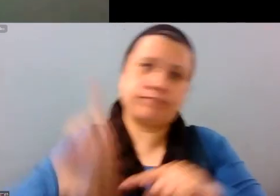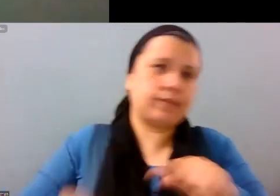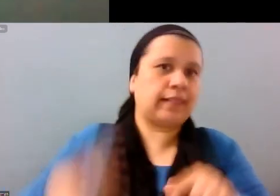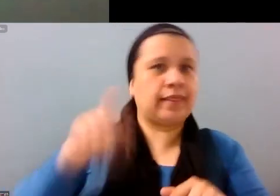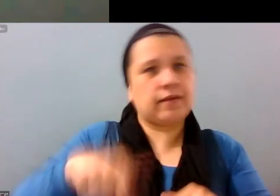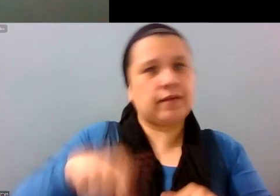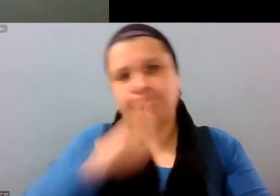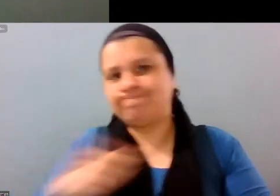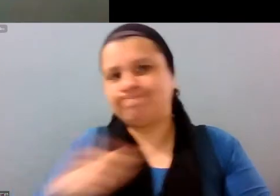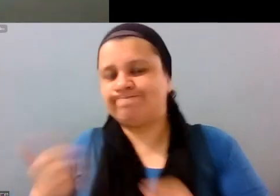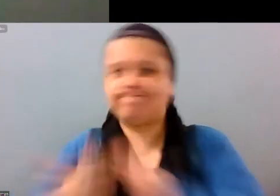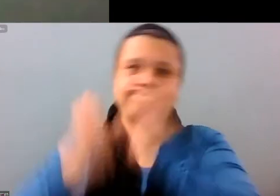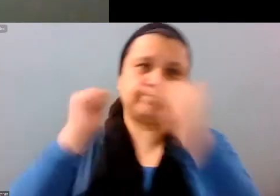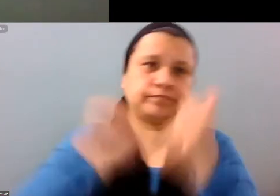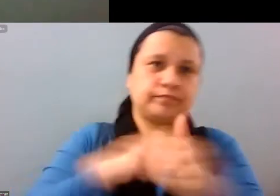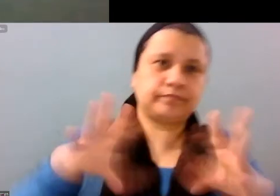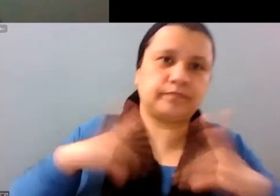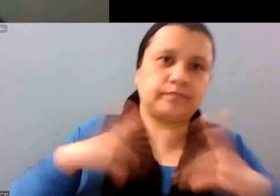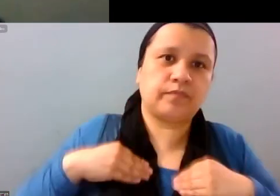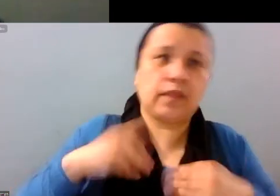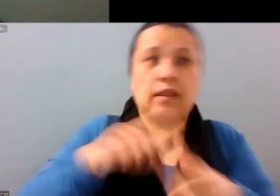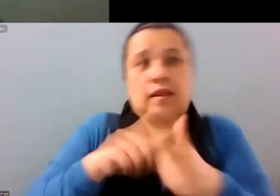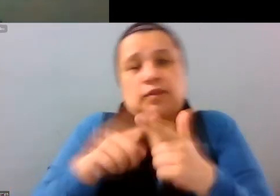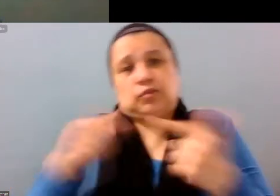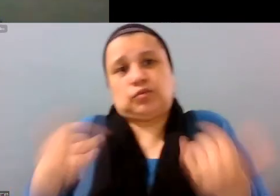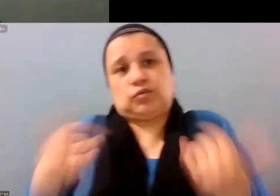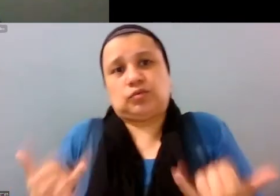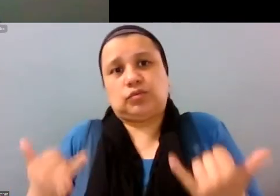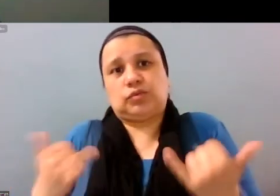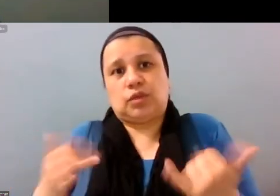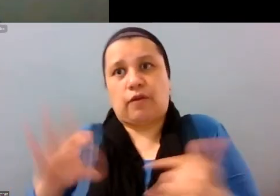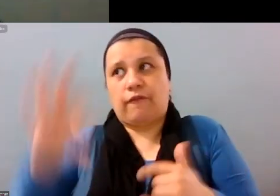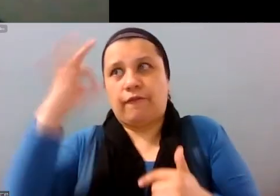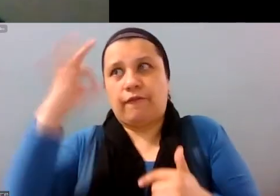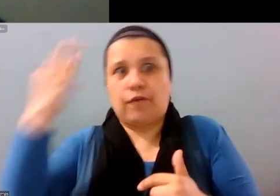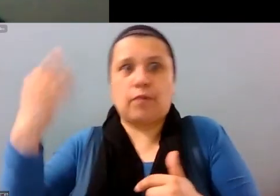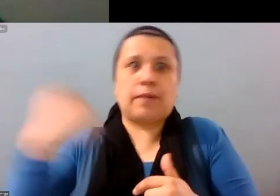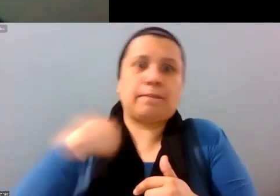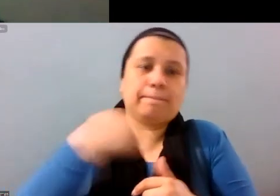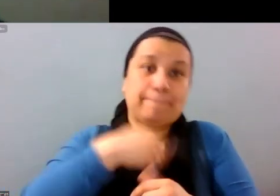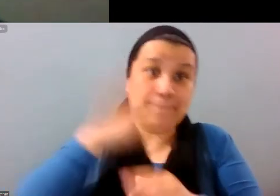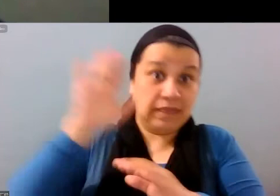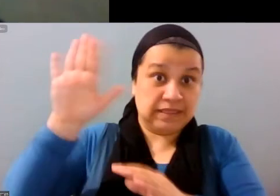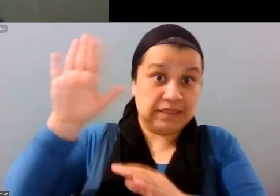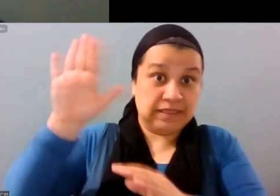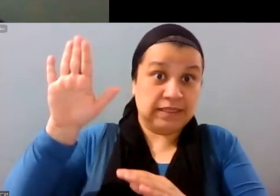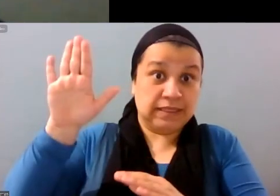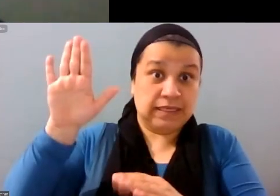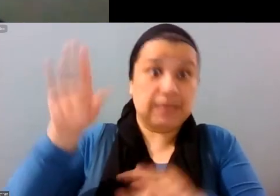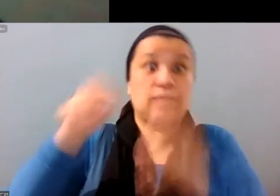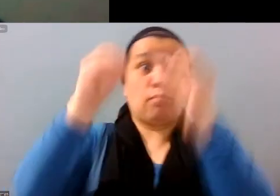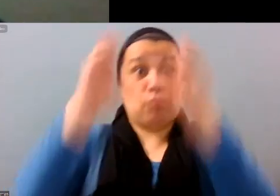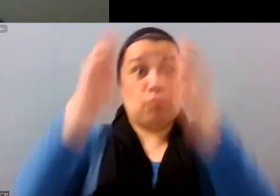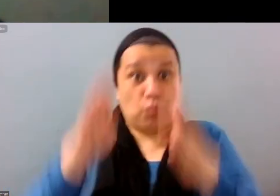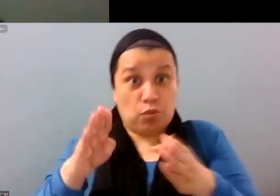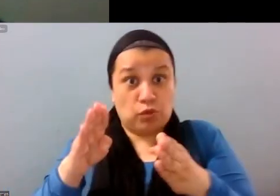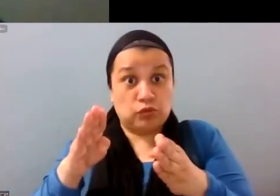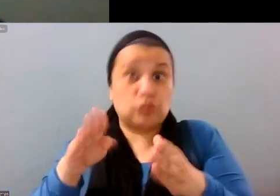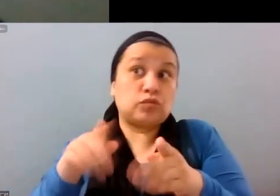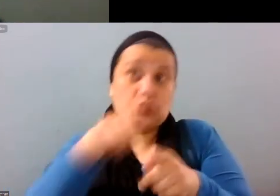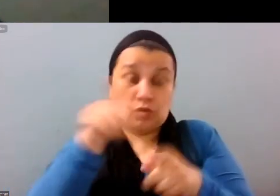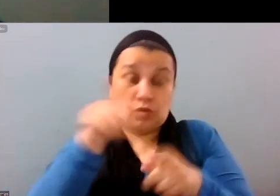a la forma en la que tanto el MEP este como los docentes en particular han